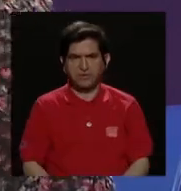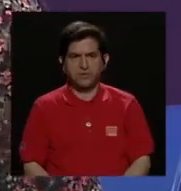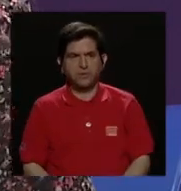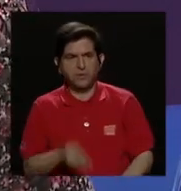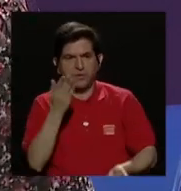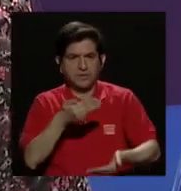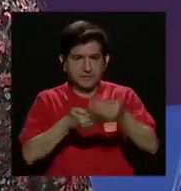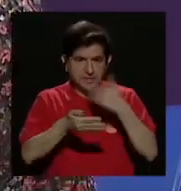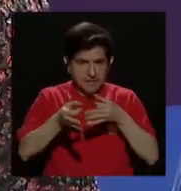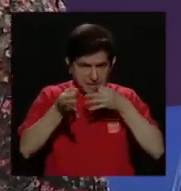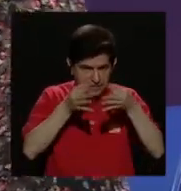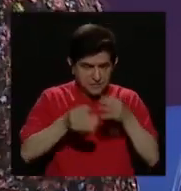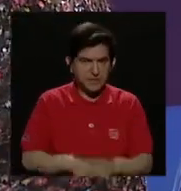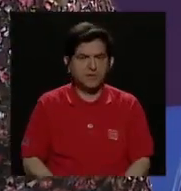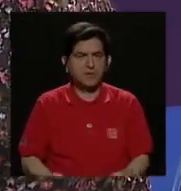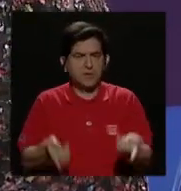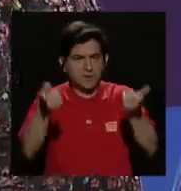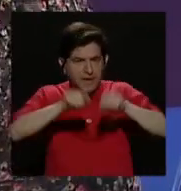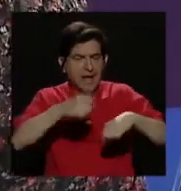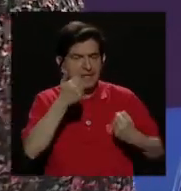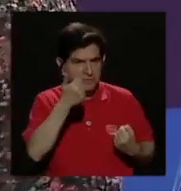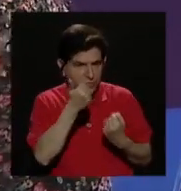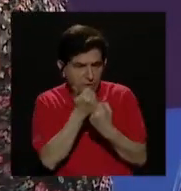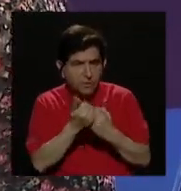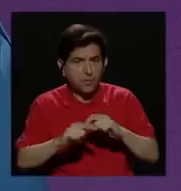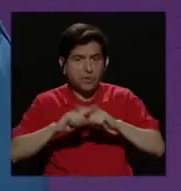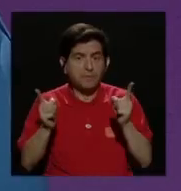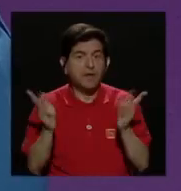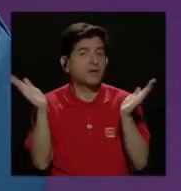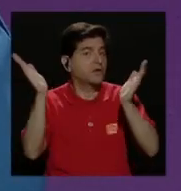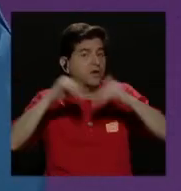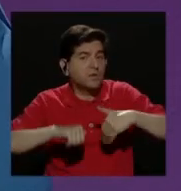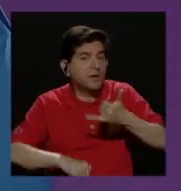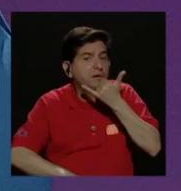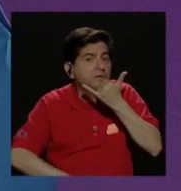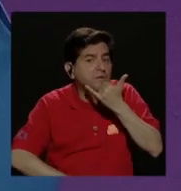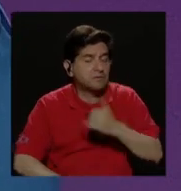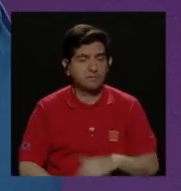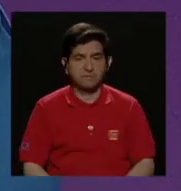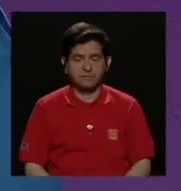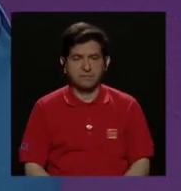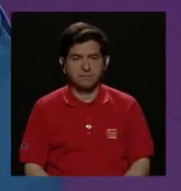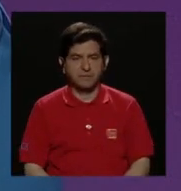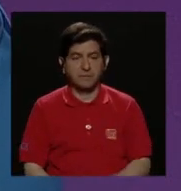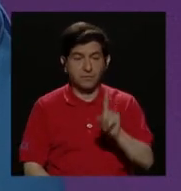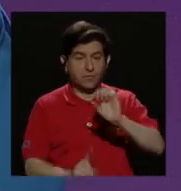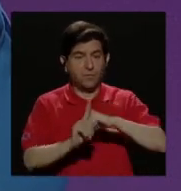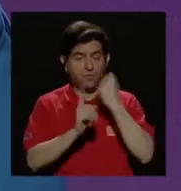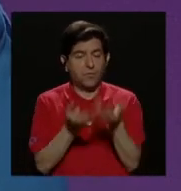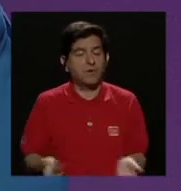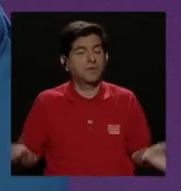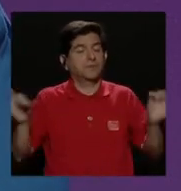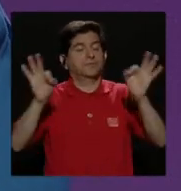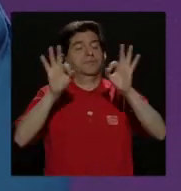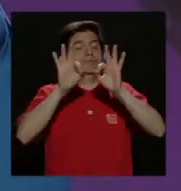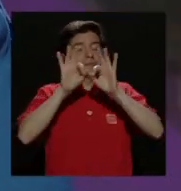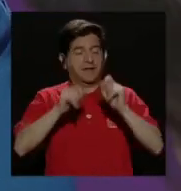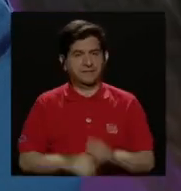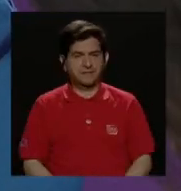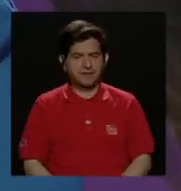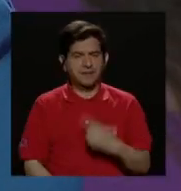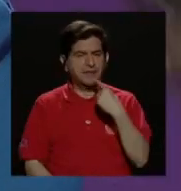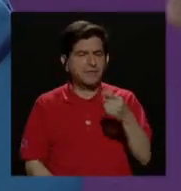como lo mencionabas en el corte, en caso de apoyo, cuando no lo es. Bueno, aquí hay un punto muy importante porque